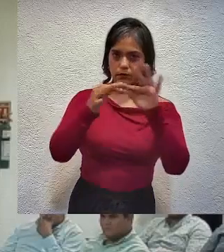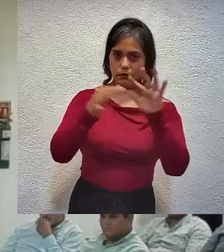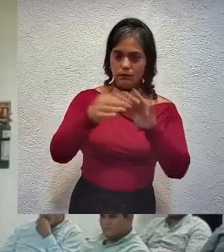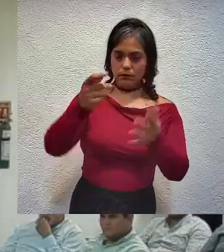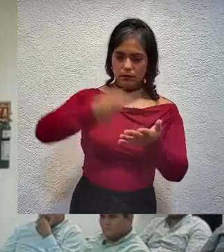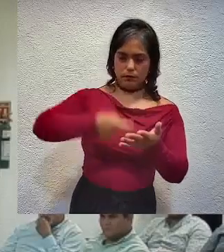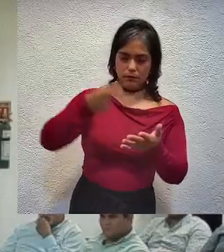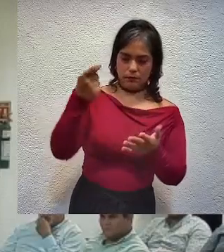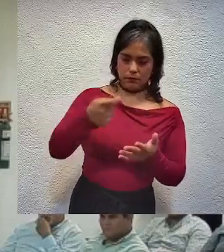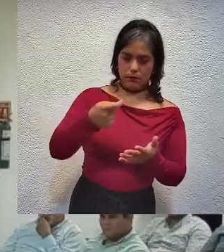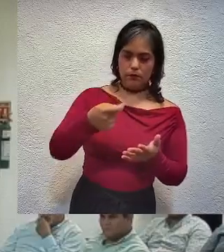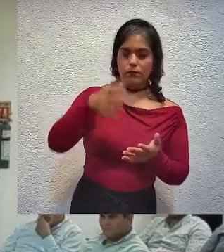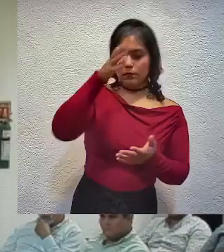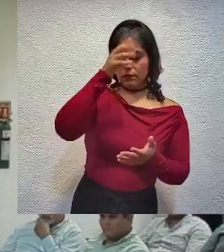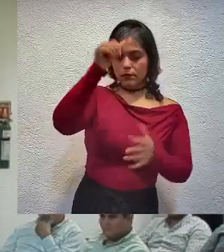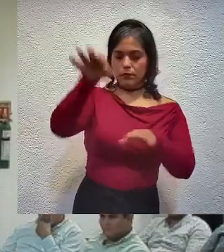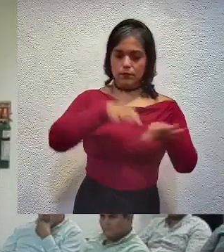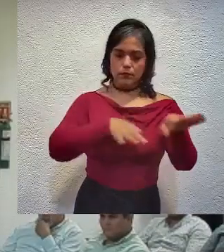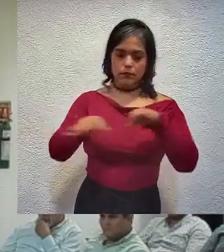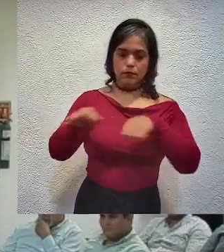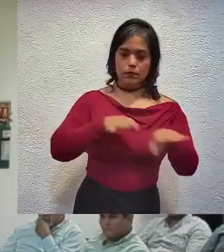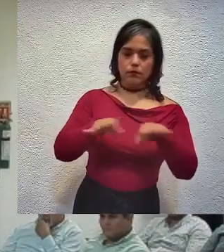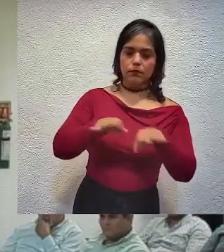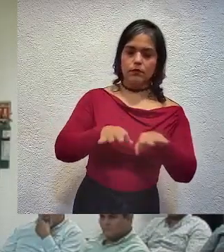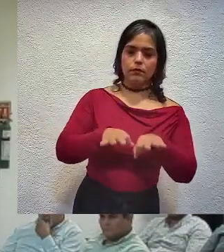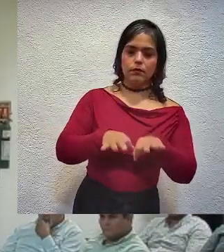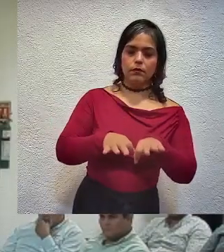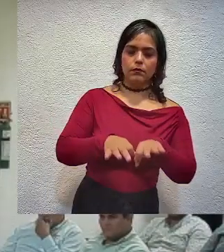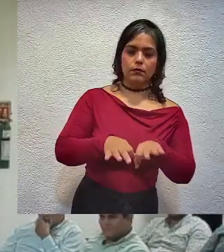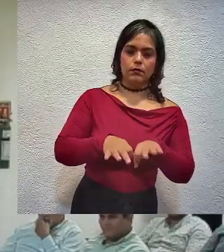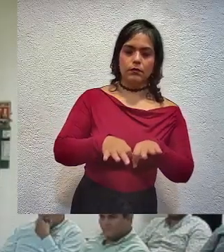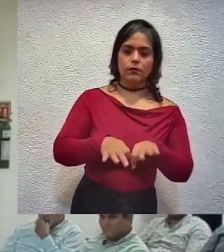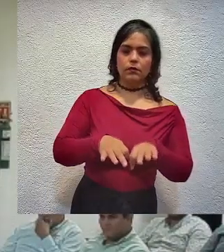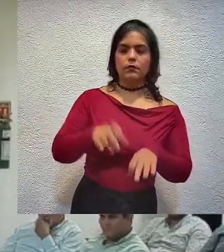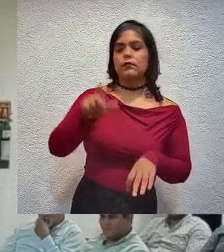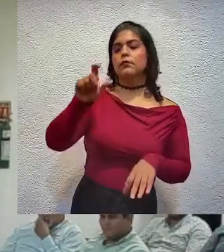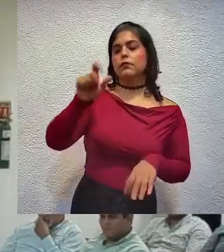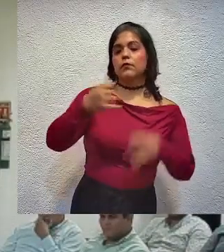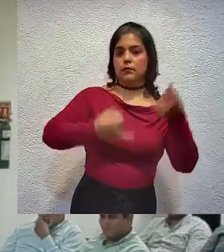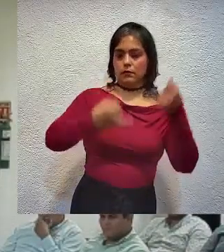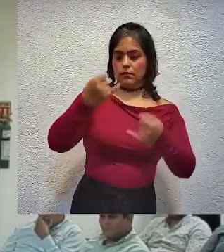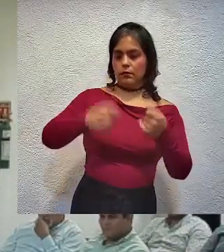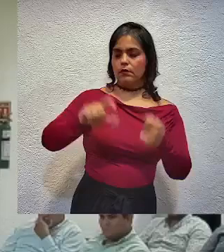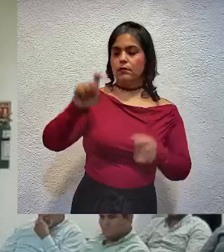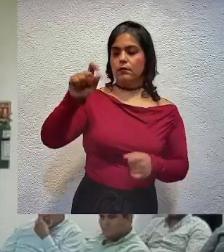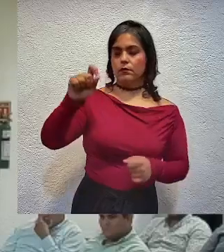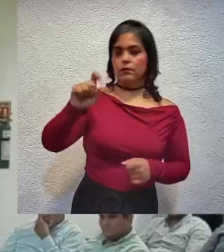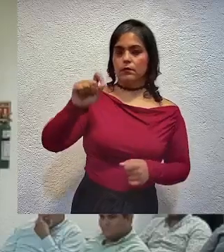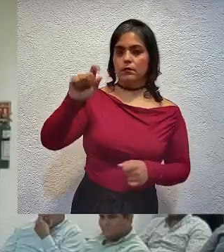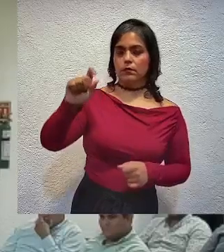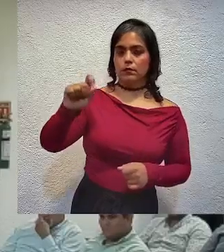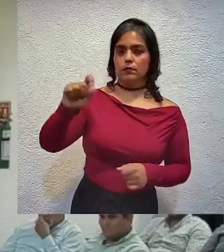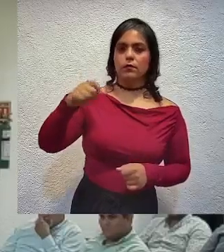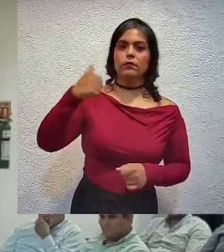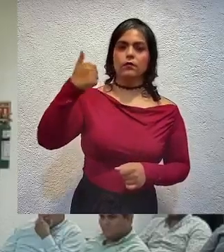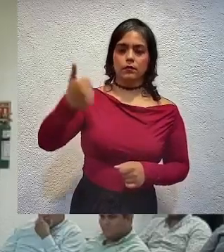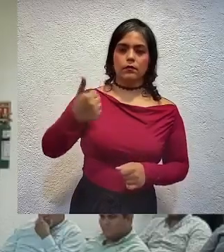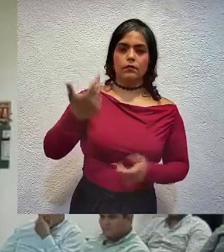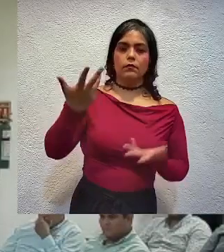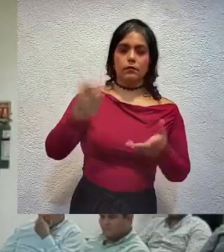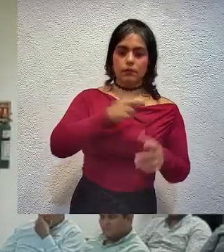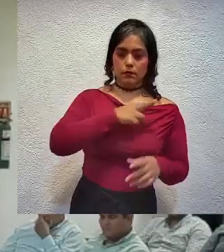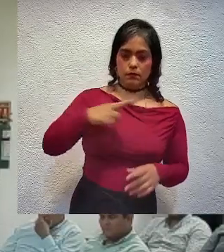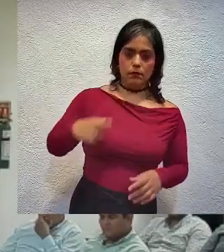sentencia correspondiente al convenio laboral identificado como Tribunal 20 del presente año, celebrado por la representante legal de ese